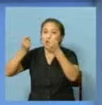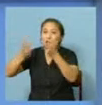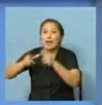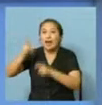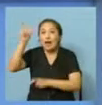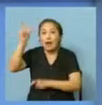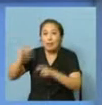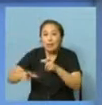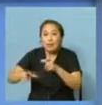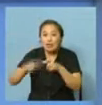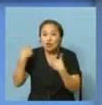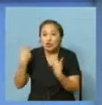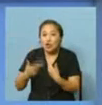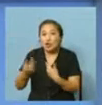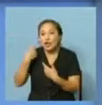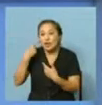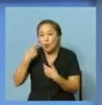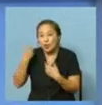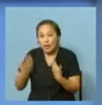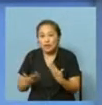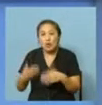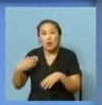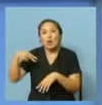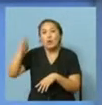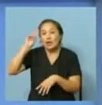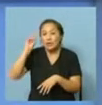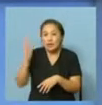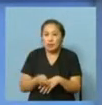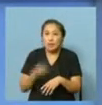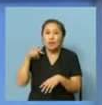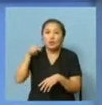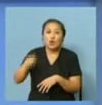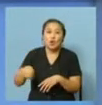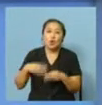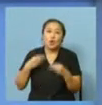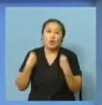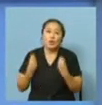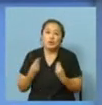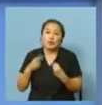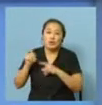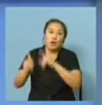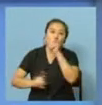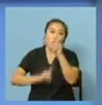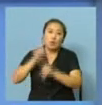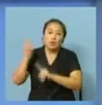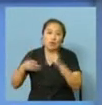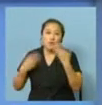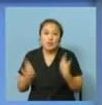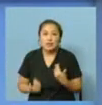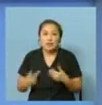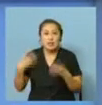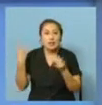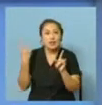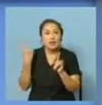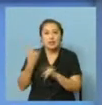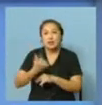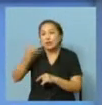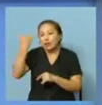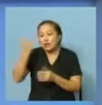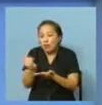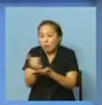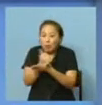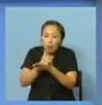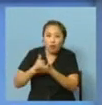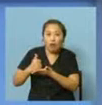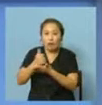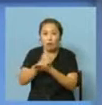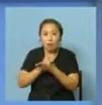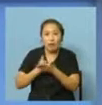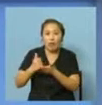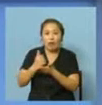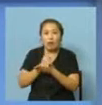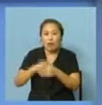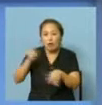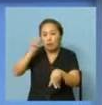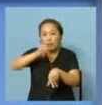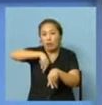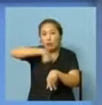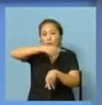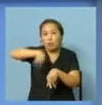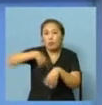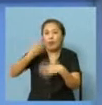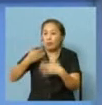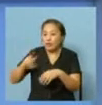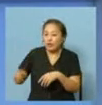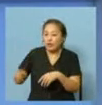previsibilidad y que no pase lo que lo que pasa por ahí que tienen mucha mucha espera para para hacer un